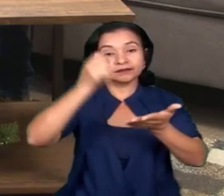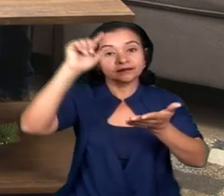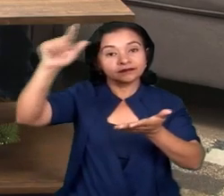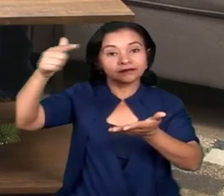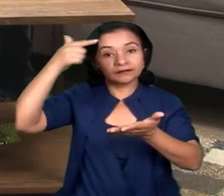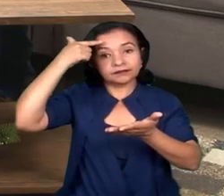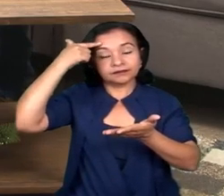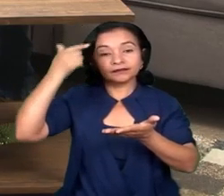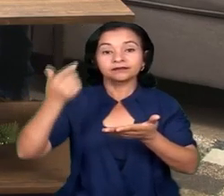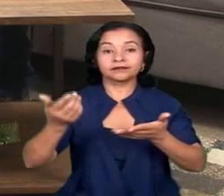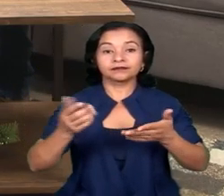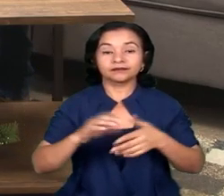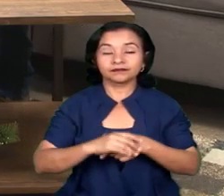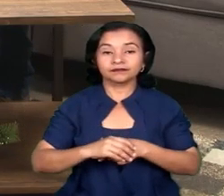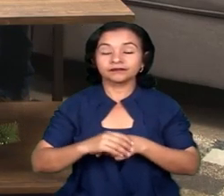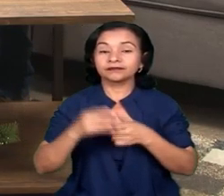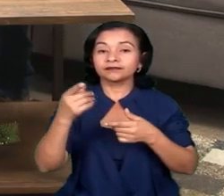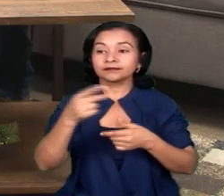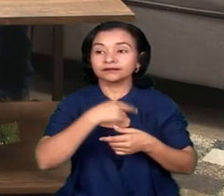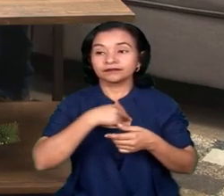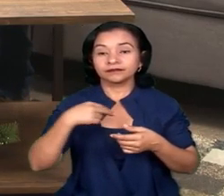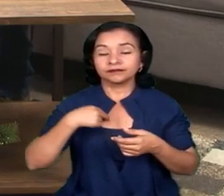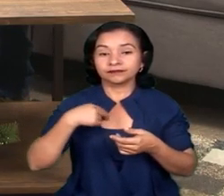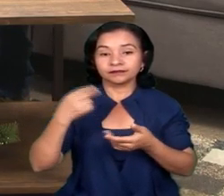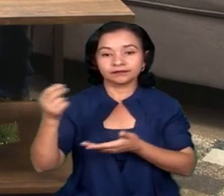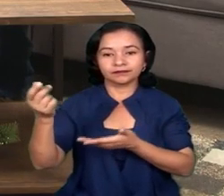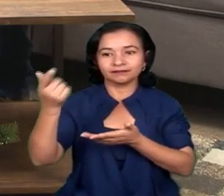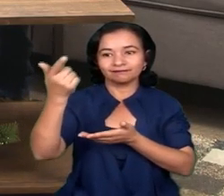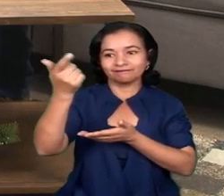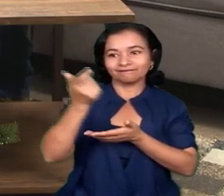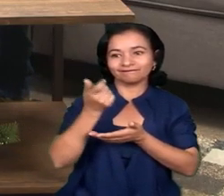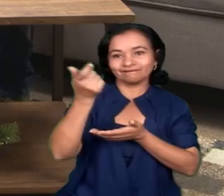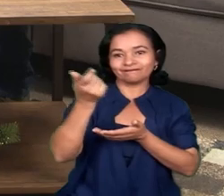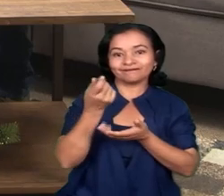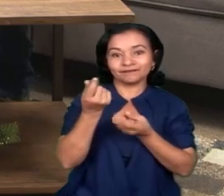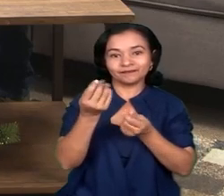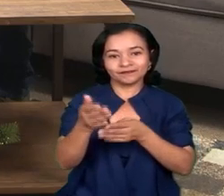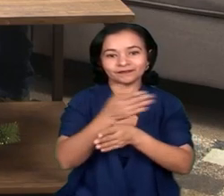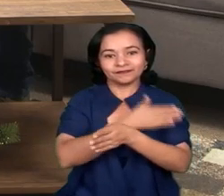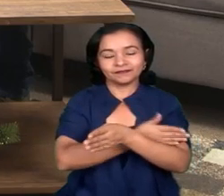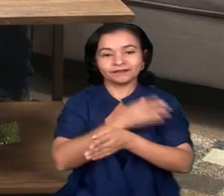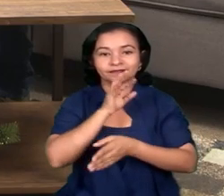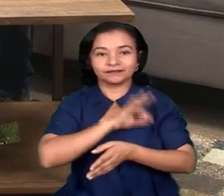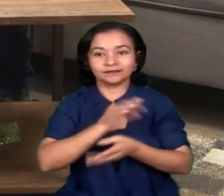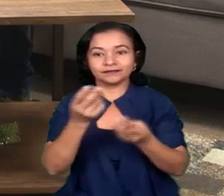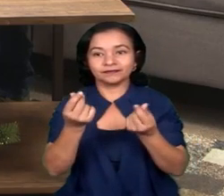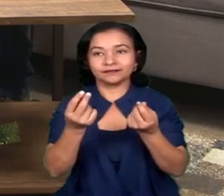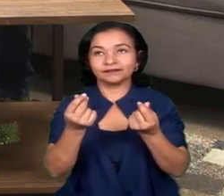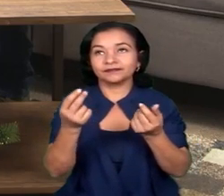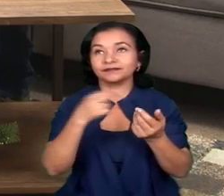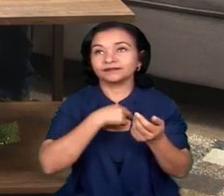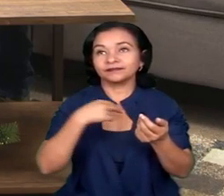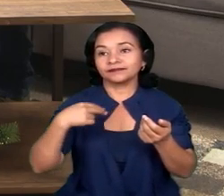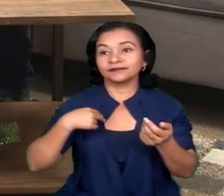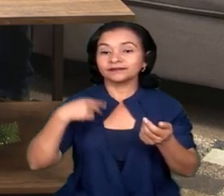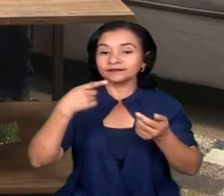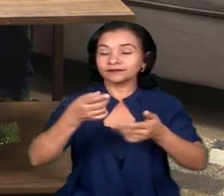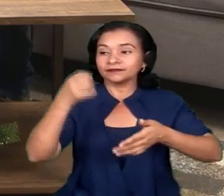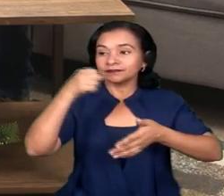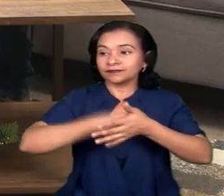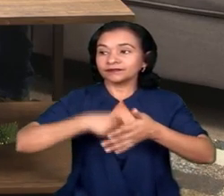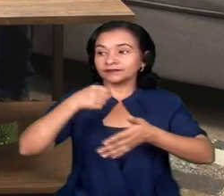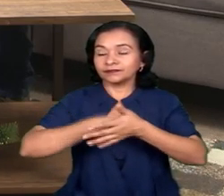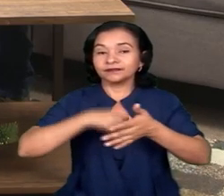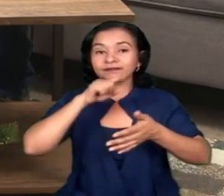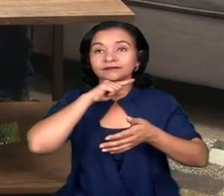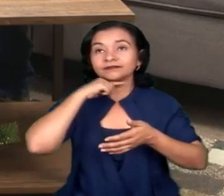gobierno con ese aguinaldo que fue adelantado. Creo que nosotros pudimos ver ese esfuerzo hecho